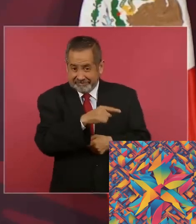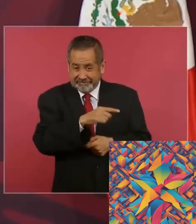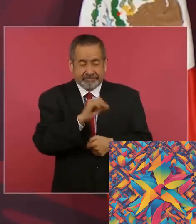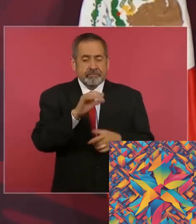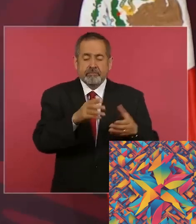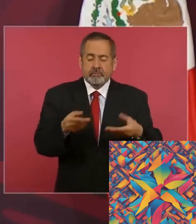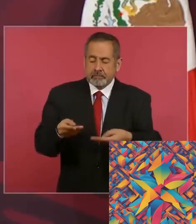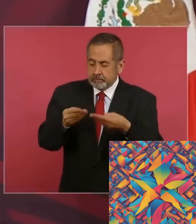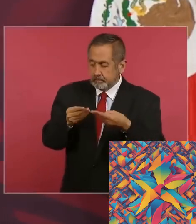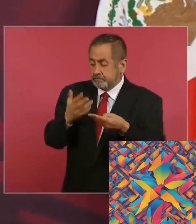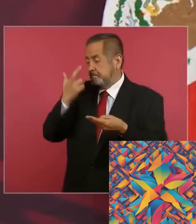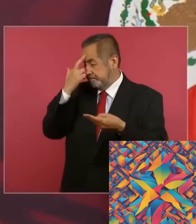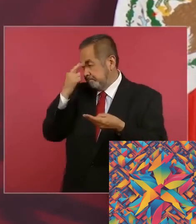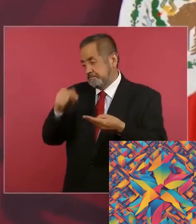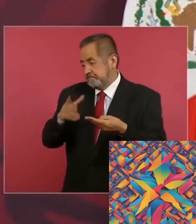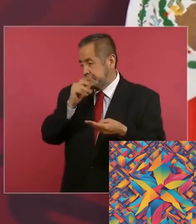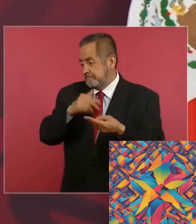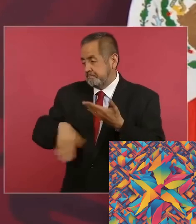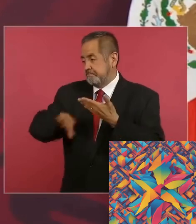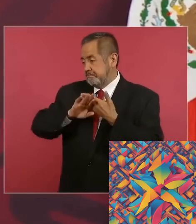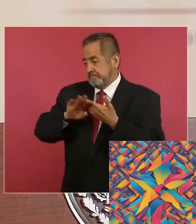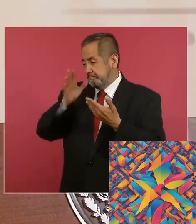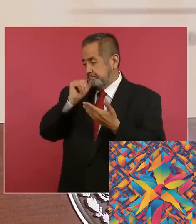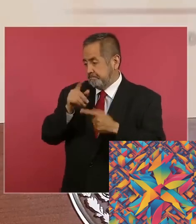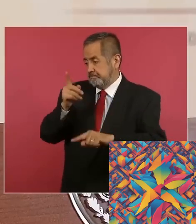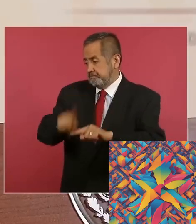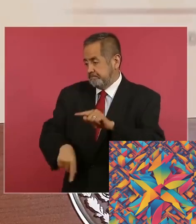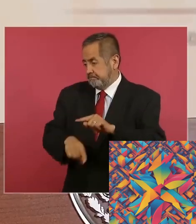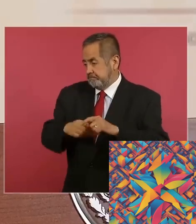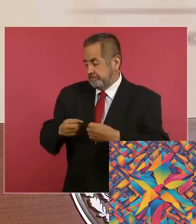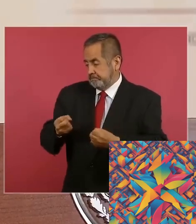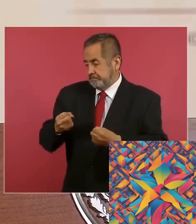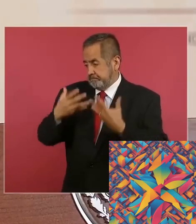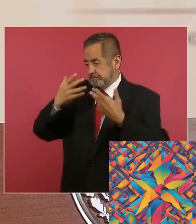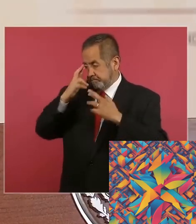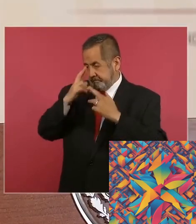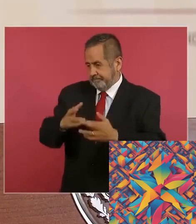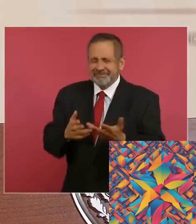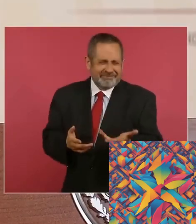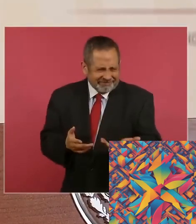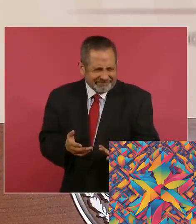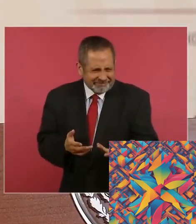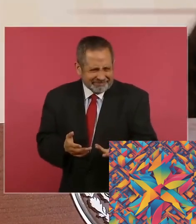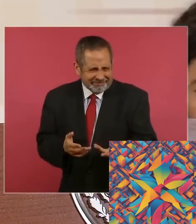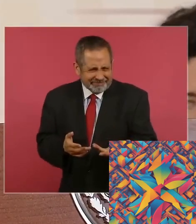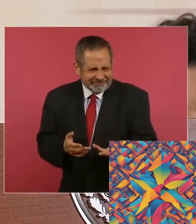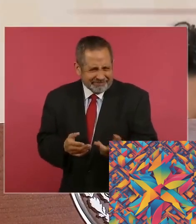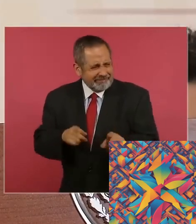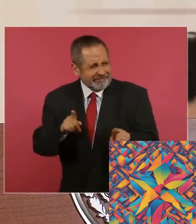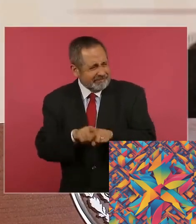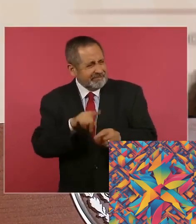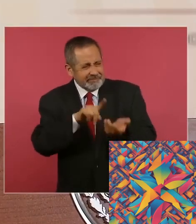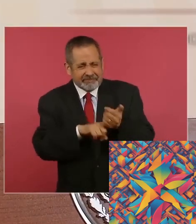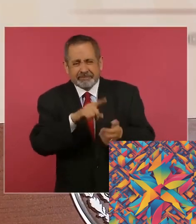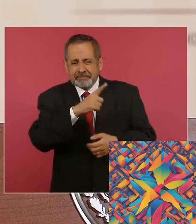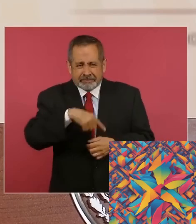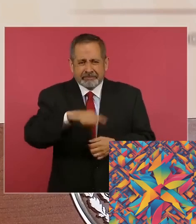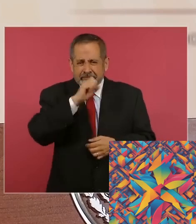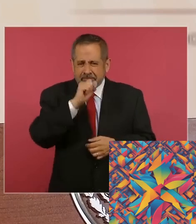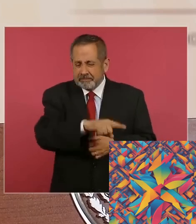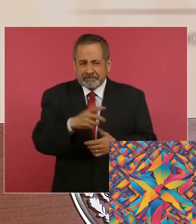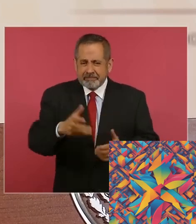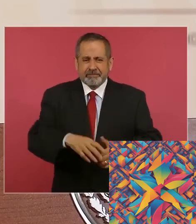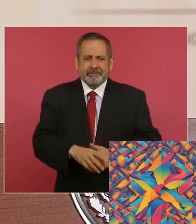estado de Nuevo León. Este respaldo presidencial es un mensaje poderoso de solidaridad y colaboración entre diferentes niveles de